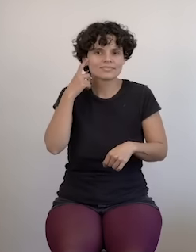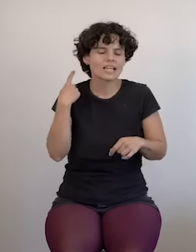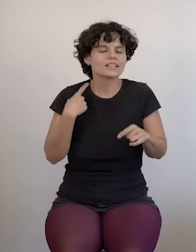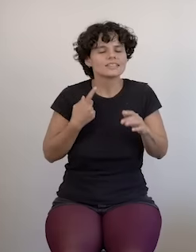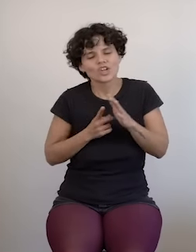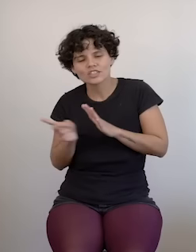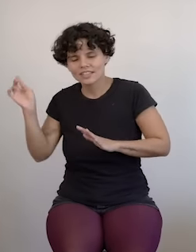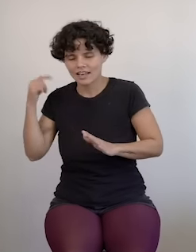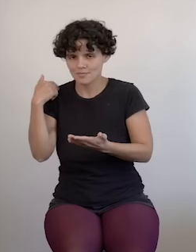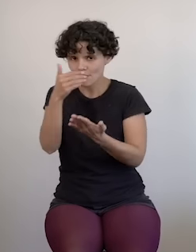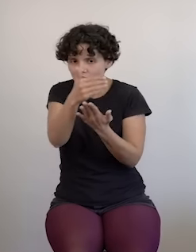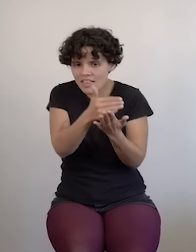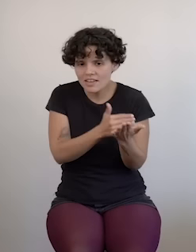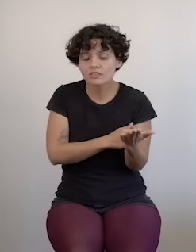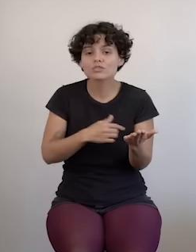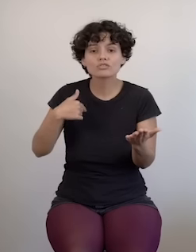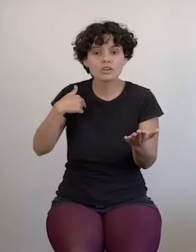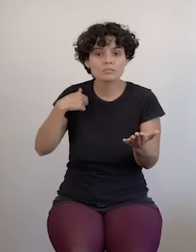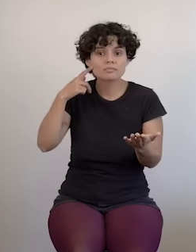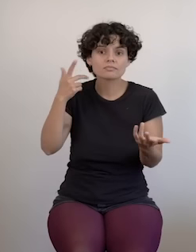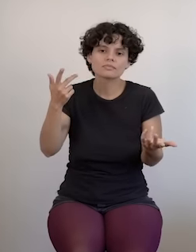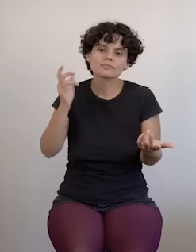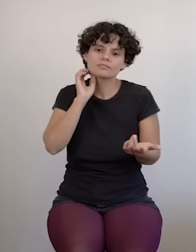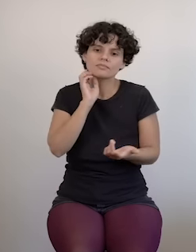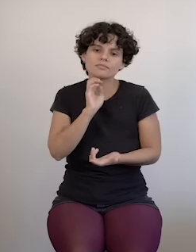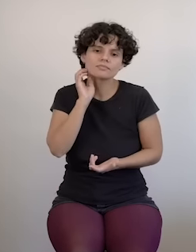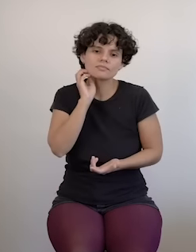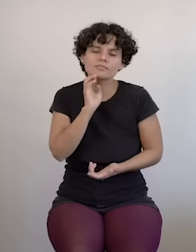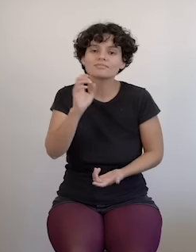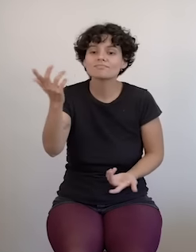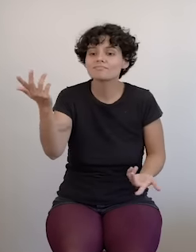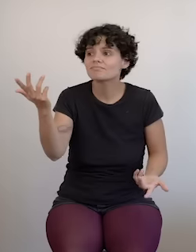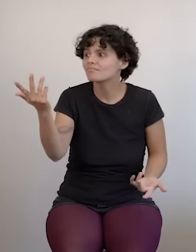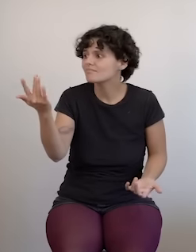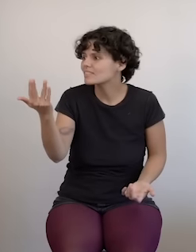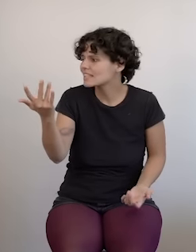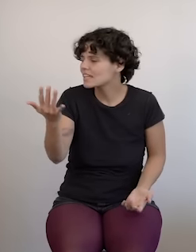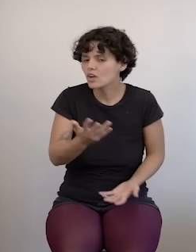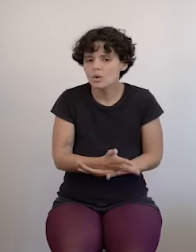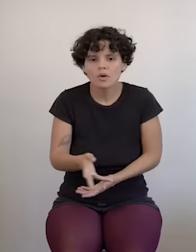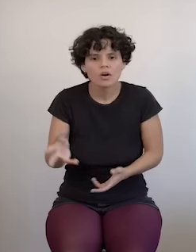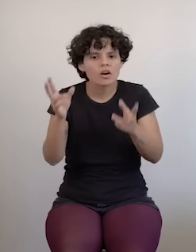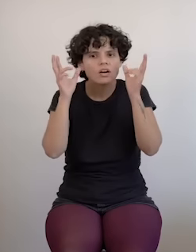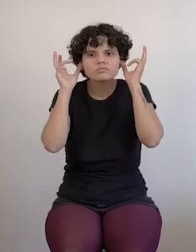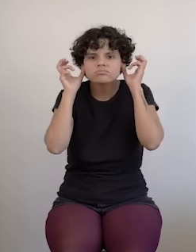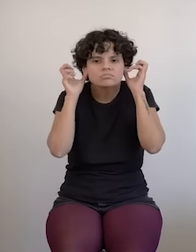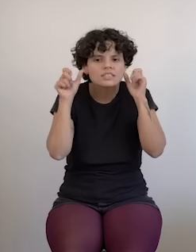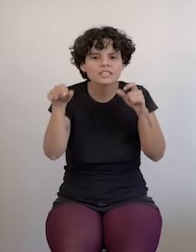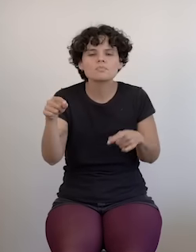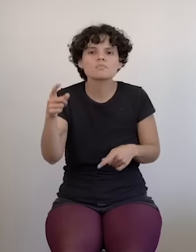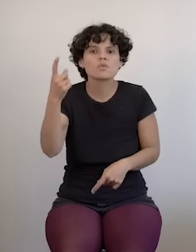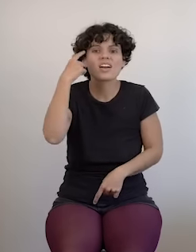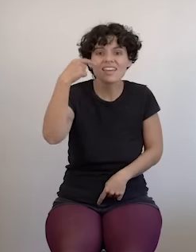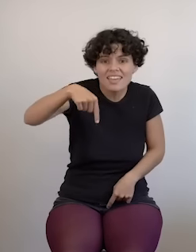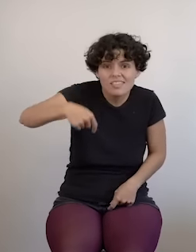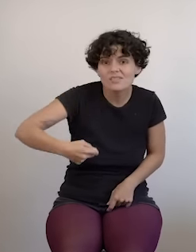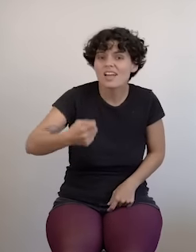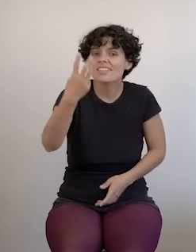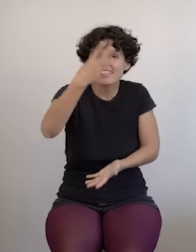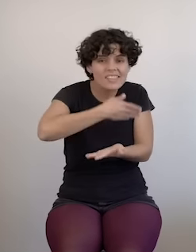el libreto. Ya. Yo escuché a esta weá, te he dado de los 3 millones de dice, yo te he dado